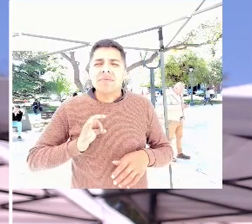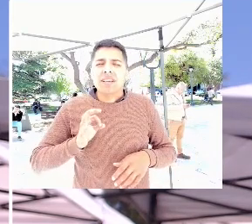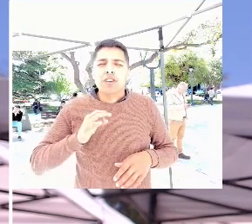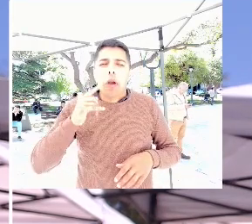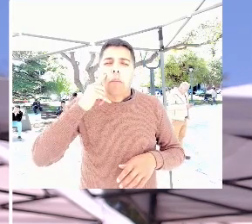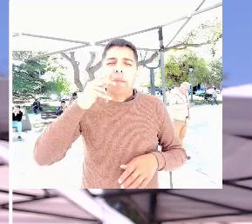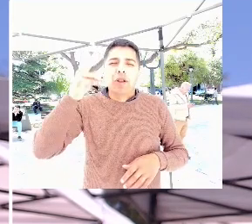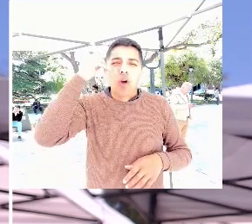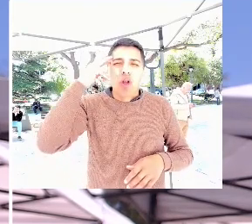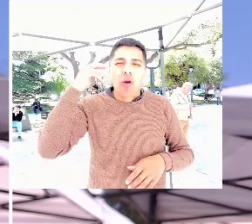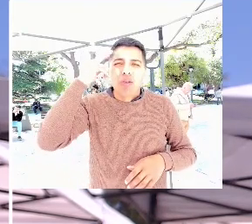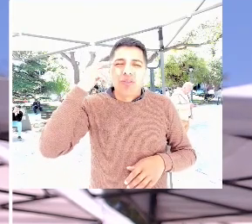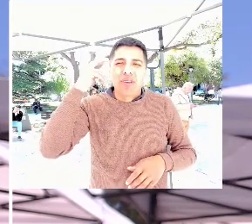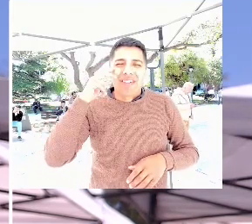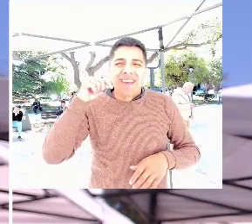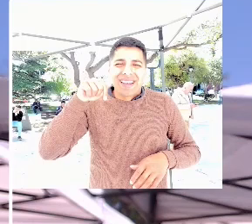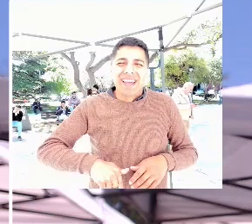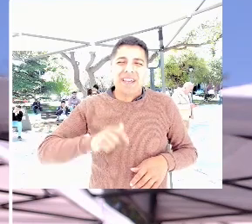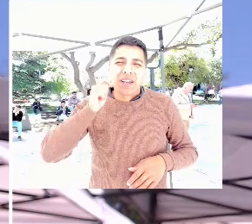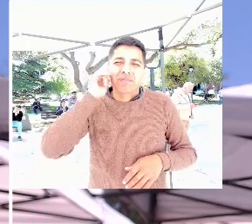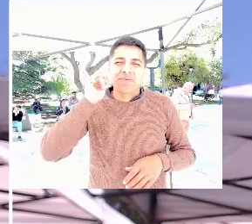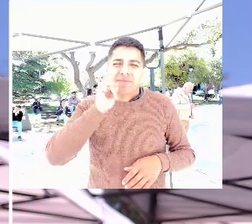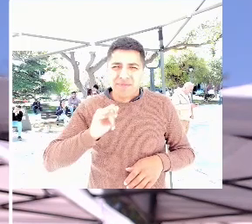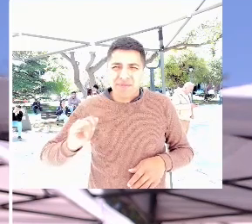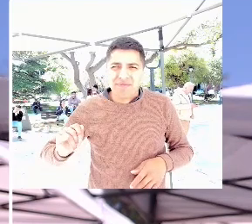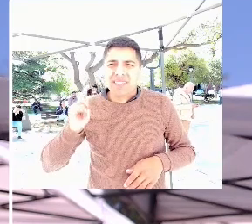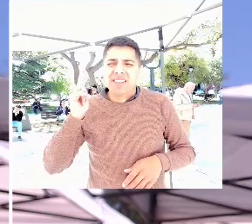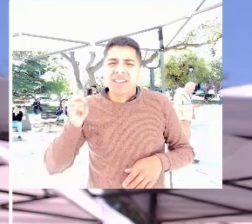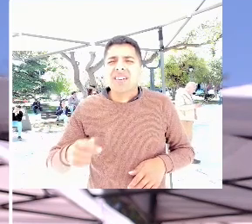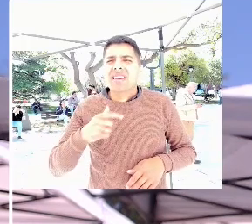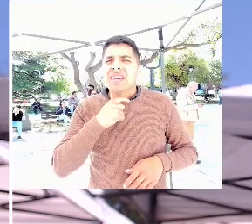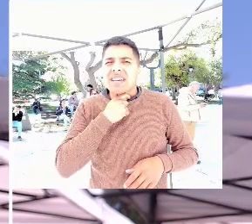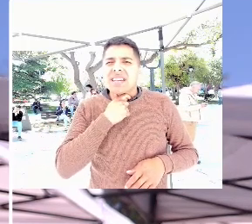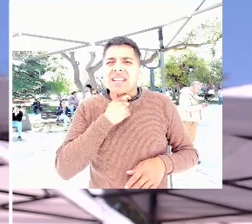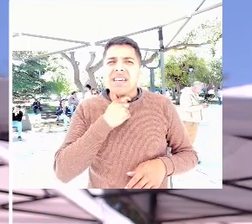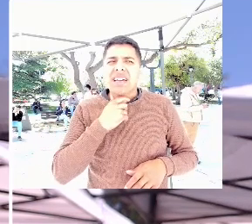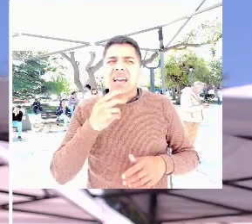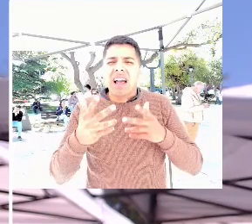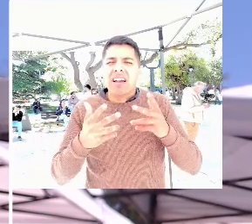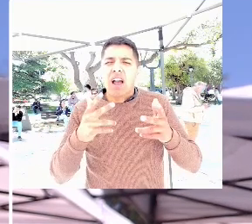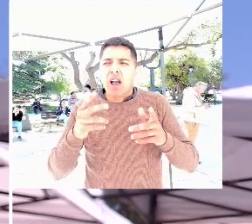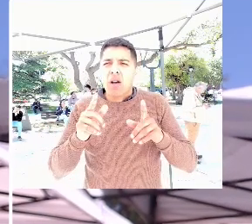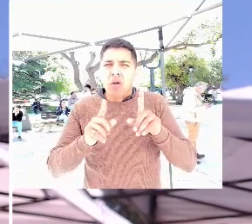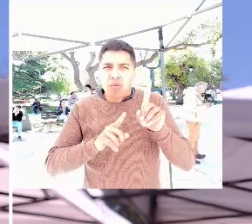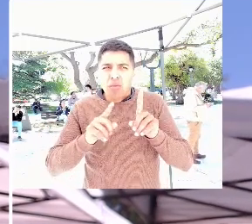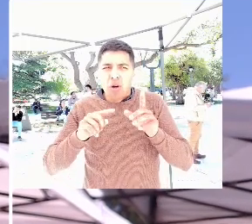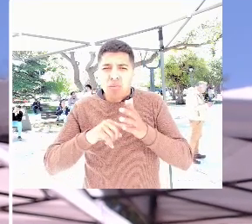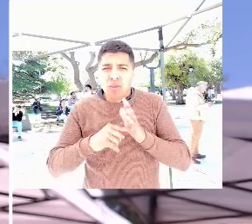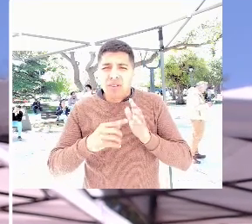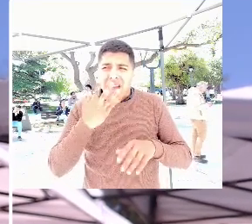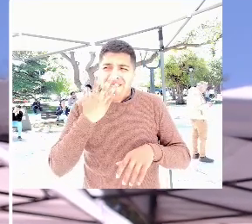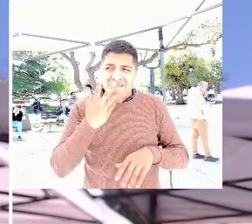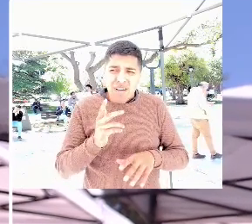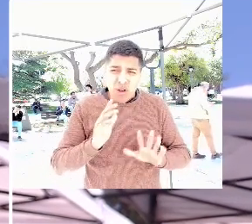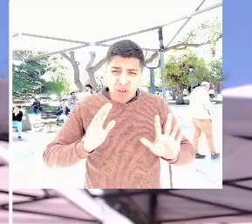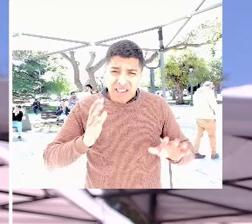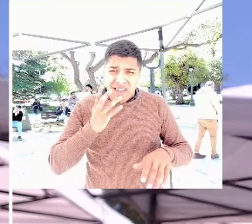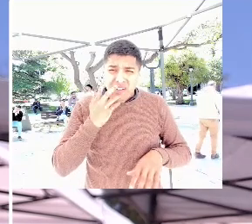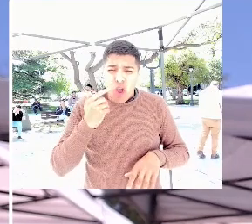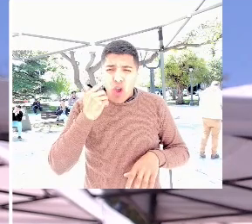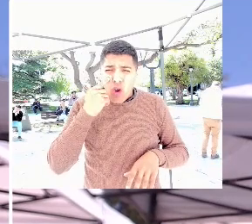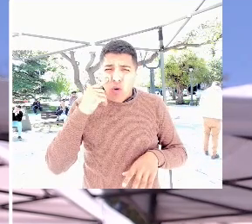99 tenemos acá en Godoy Cruz. Quería resaltar solamente un par que me gustan porque